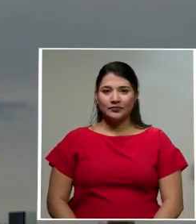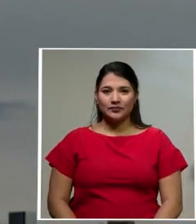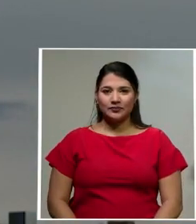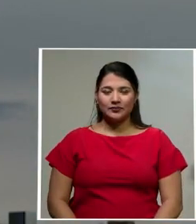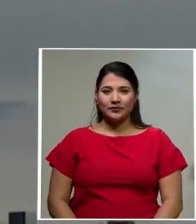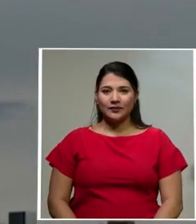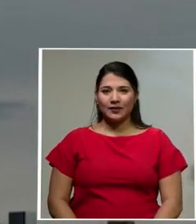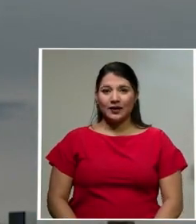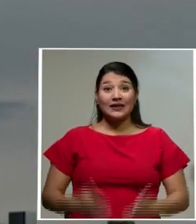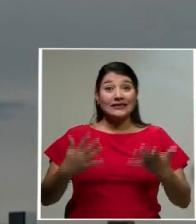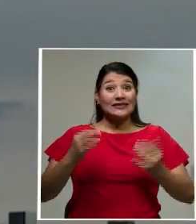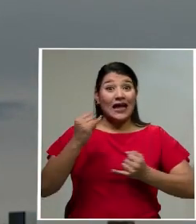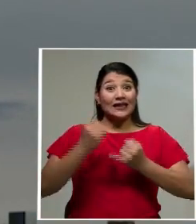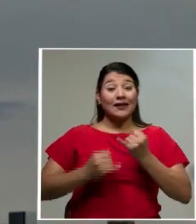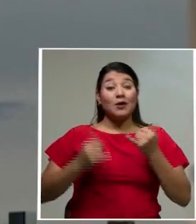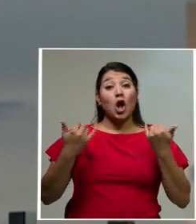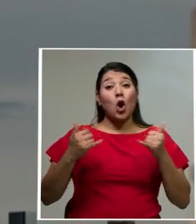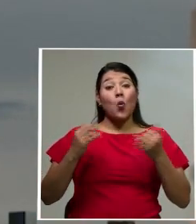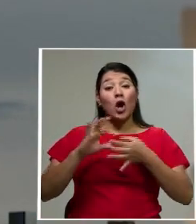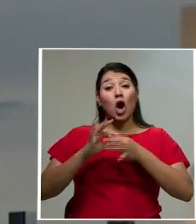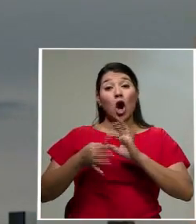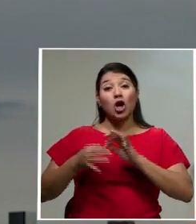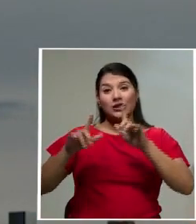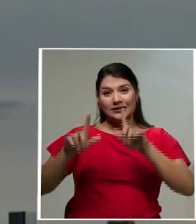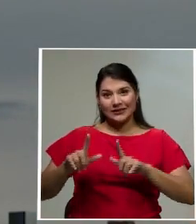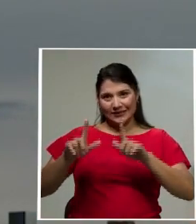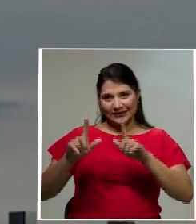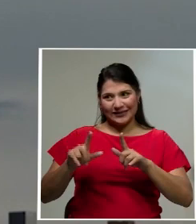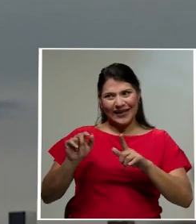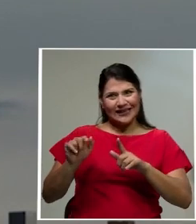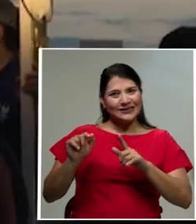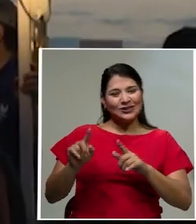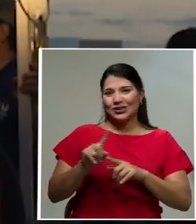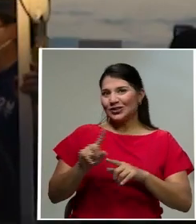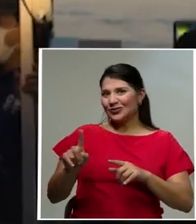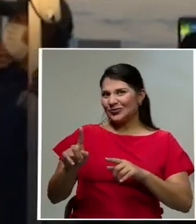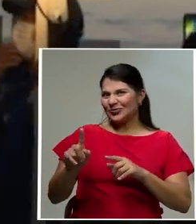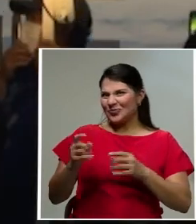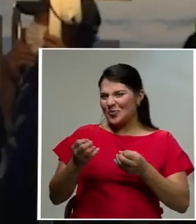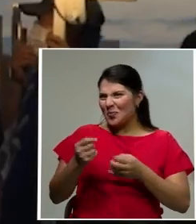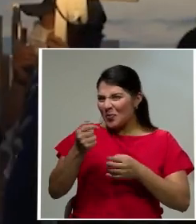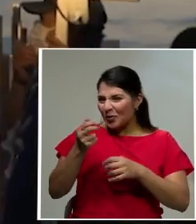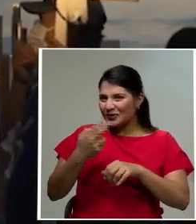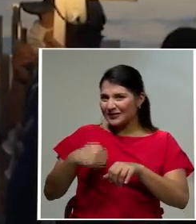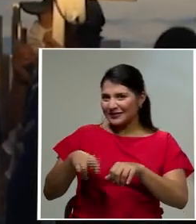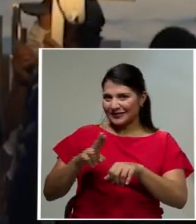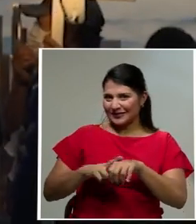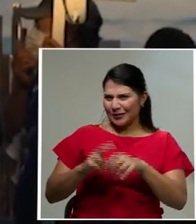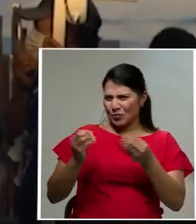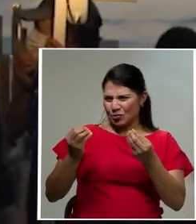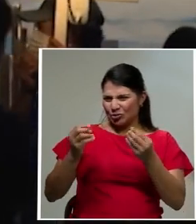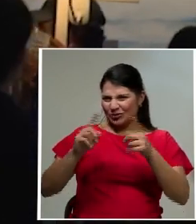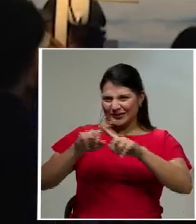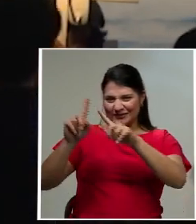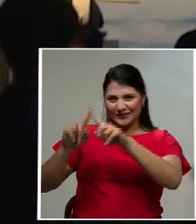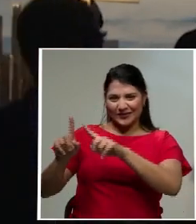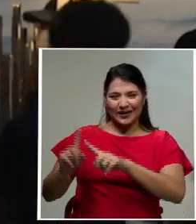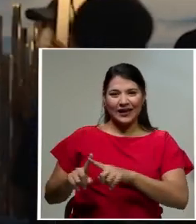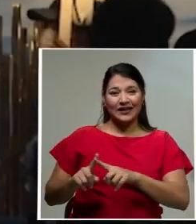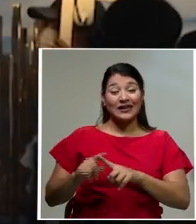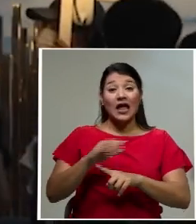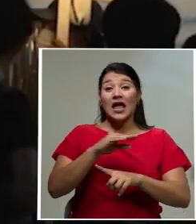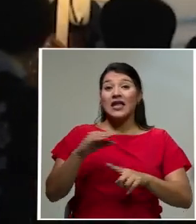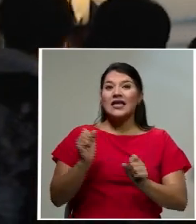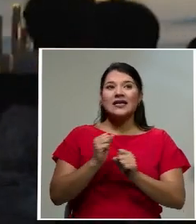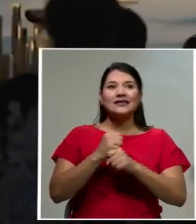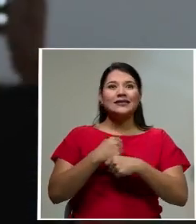Se apagó la llama de los Juegos Olímpicos más atípicos de la historia, y los japoneses vivieron la ceremonia de clausura como casi